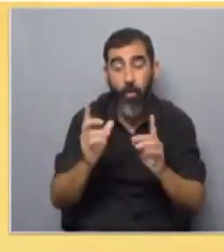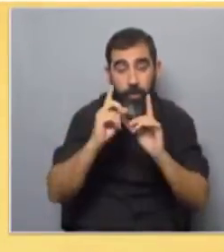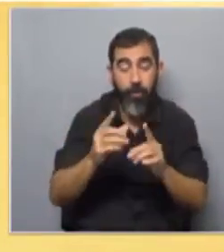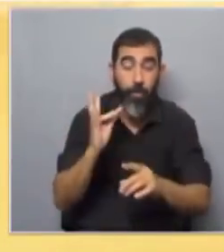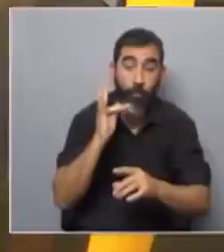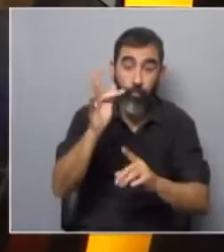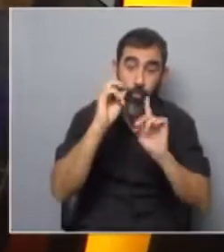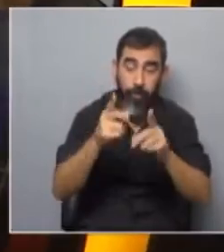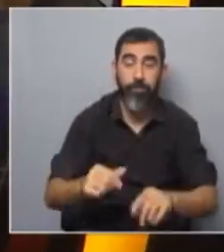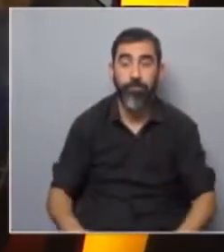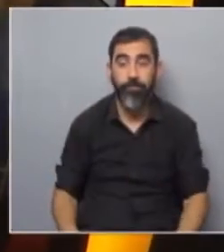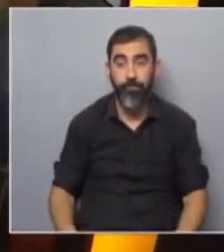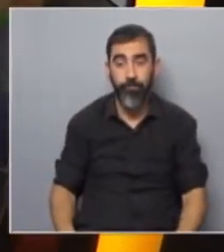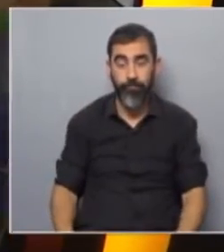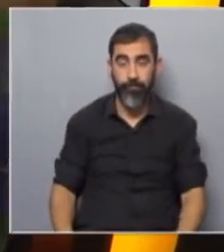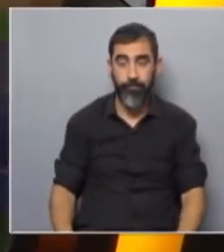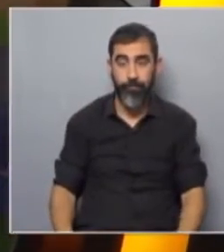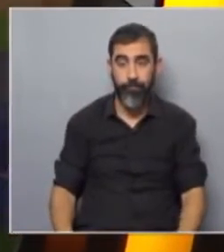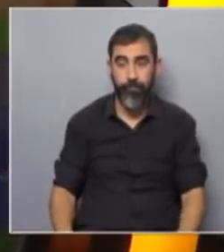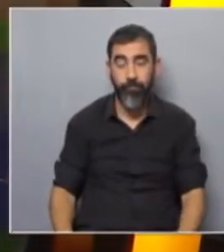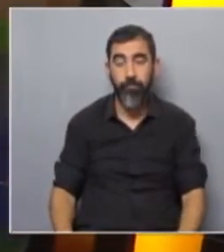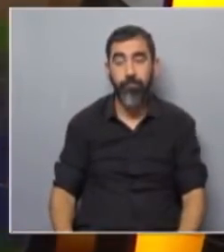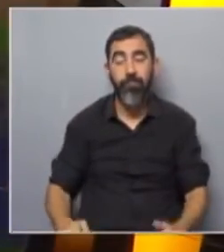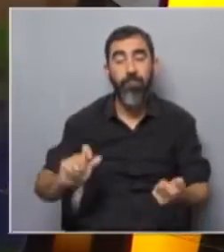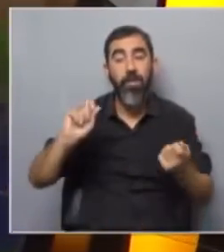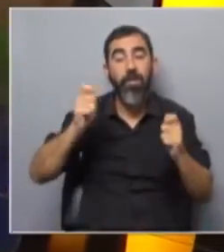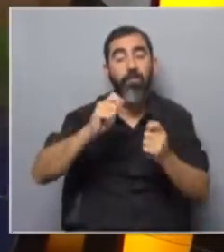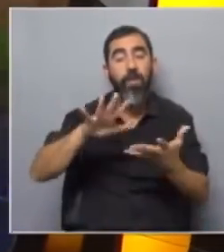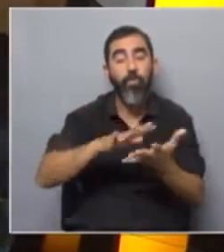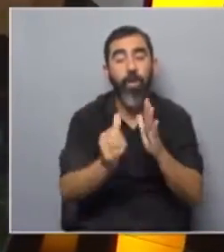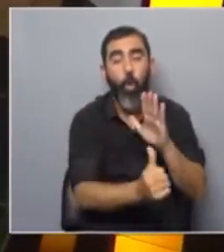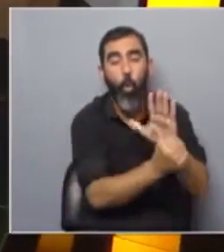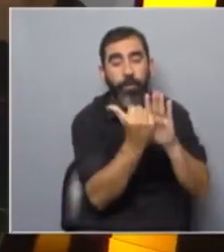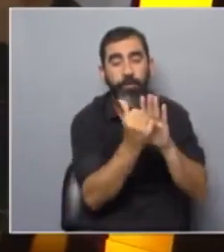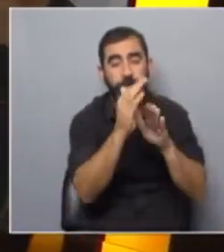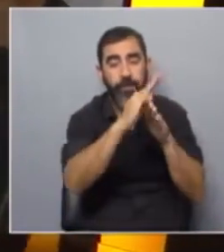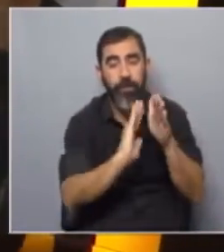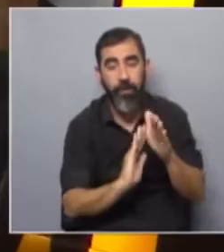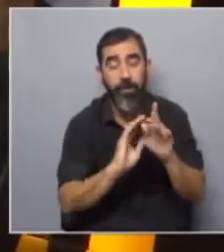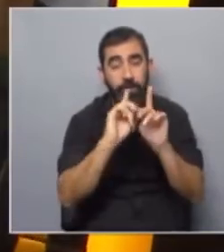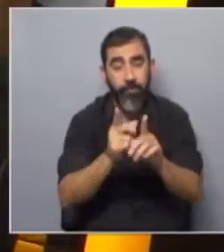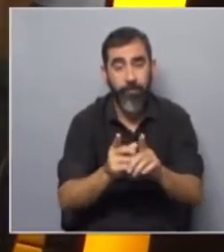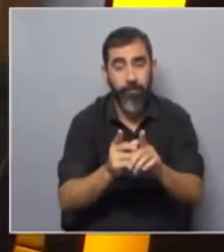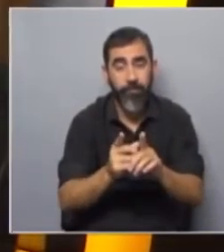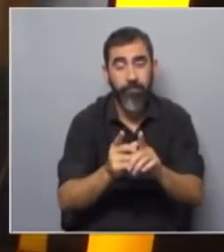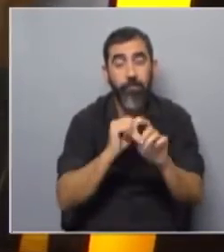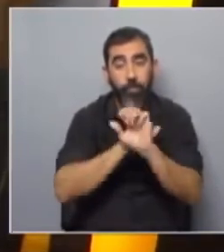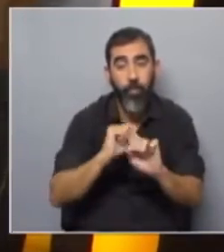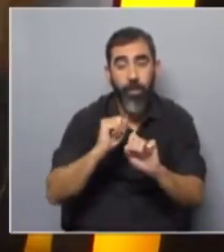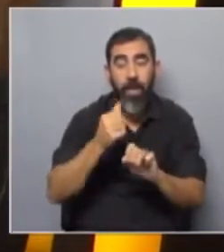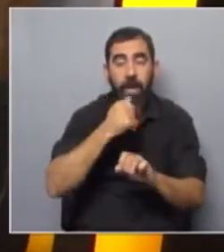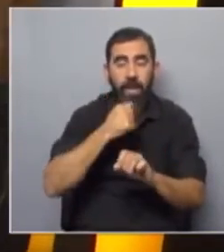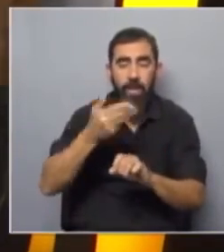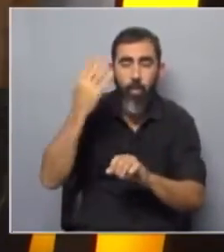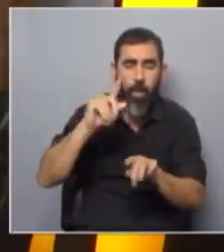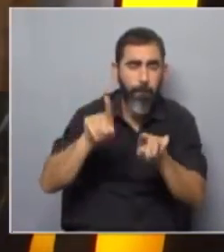el futuro. De las transformaciones en la zona del litoral, ¿también podemos inferir antigüedades